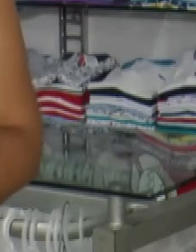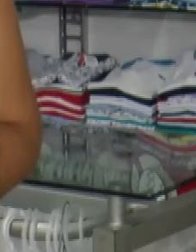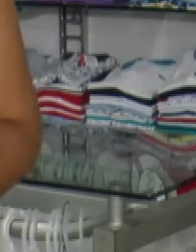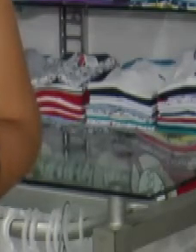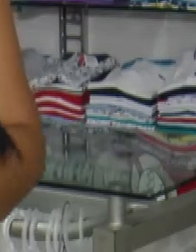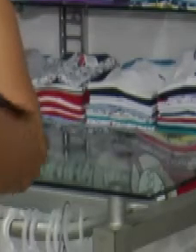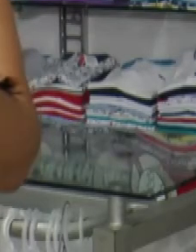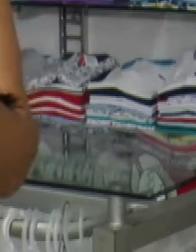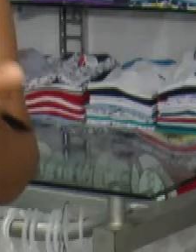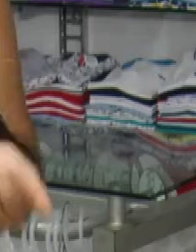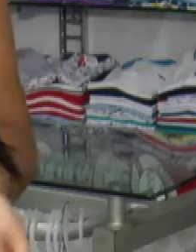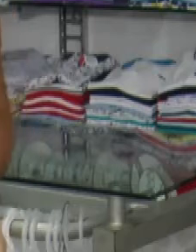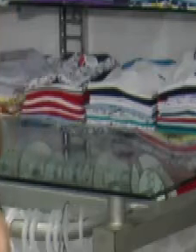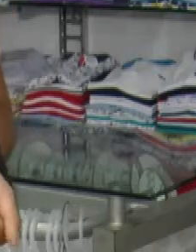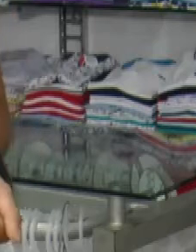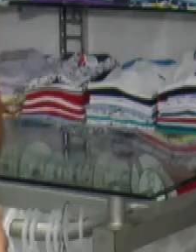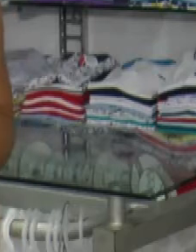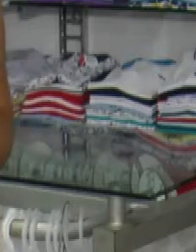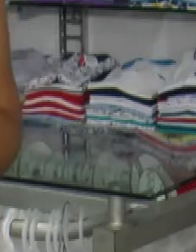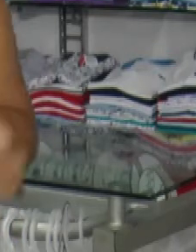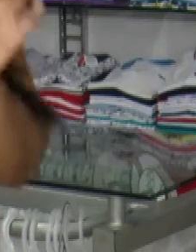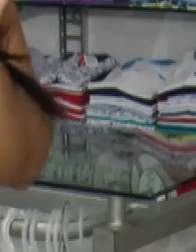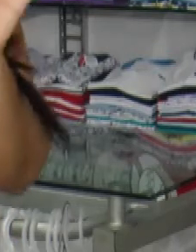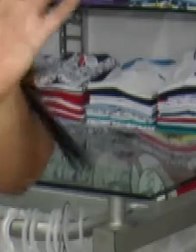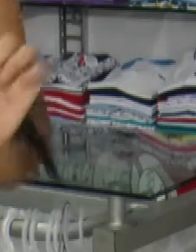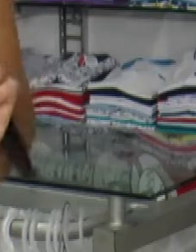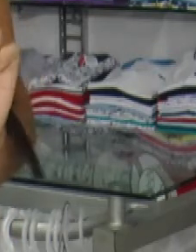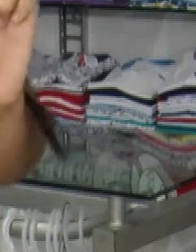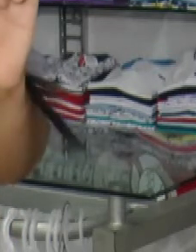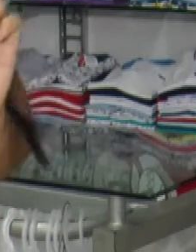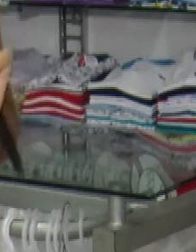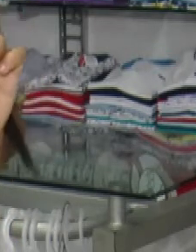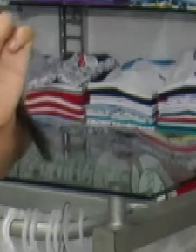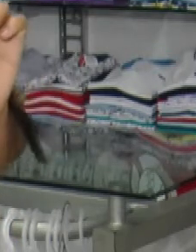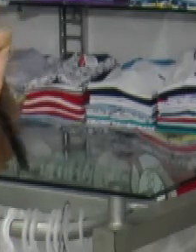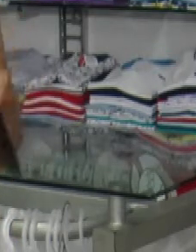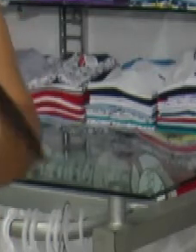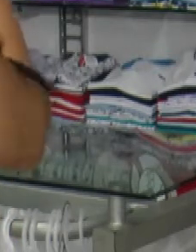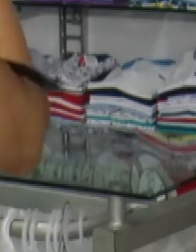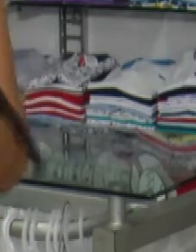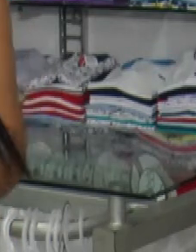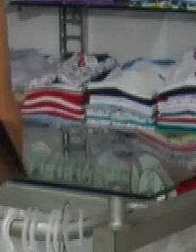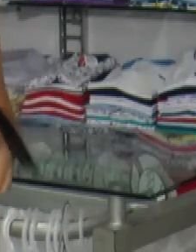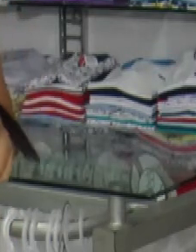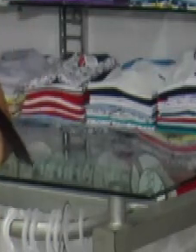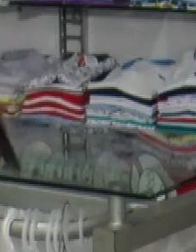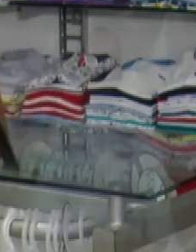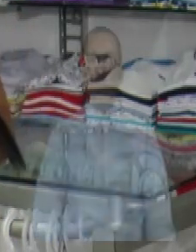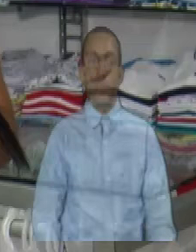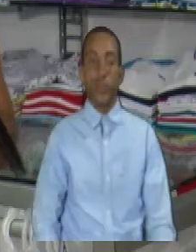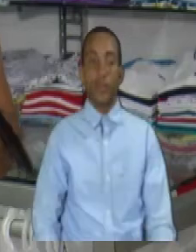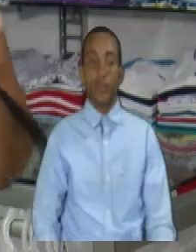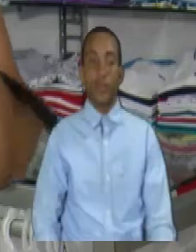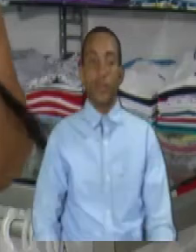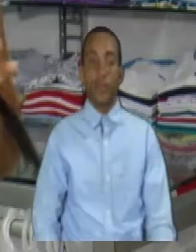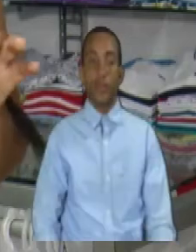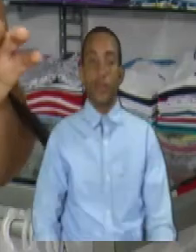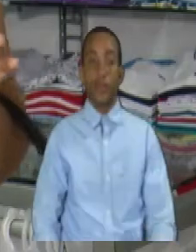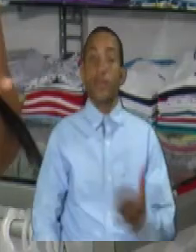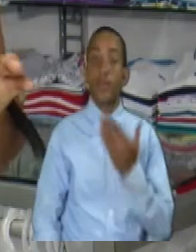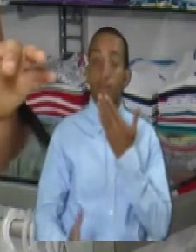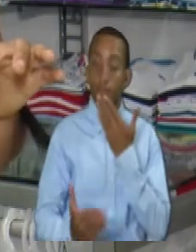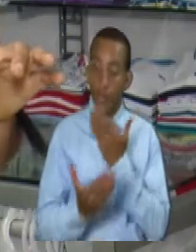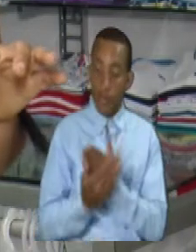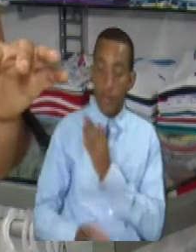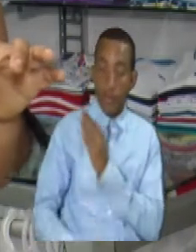Gracias por continuar con nosotros. Y si de pronto en estas vacaciones usted por comer de más se subió uno o dos kilitos, nosotros le tenemos la solución. Pues en estos